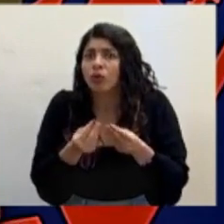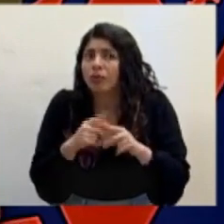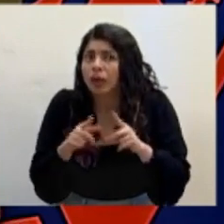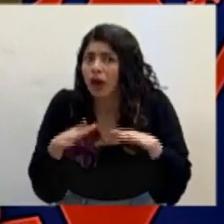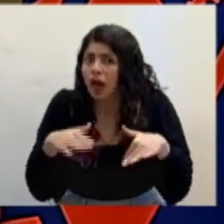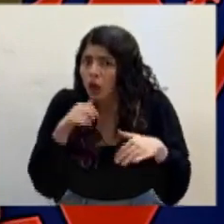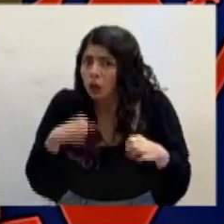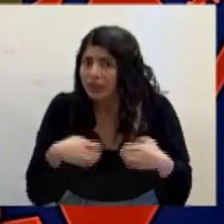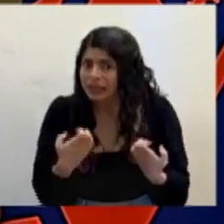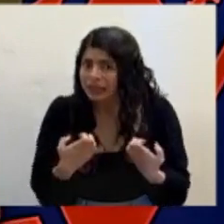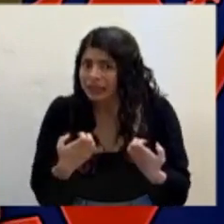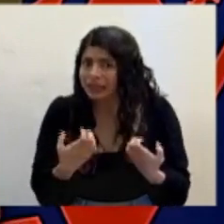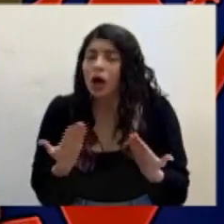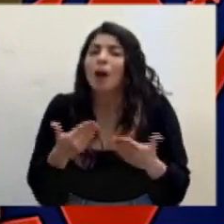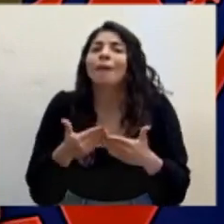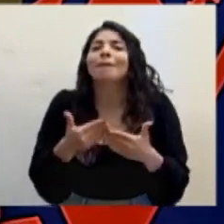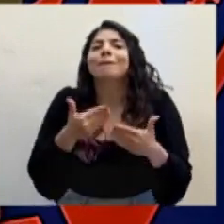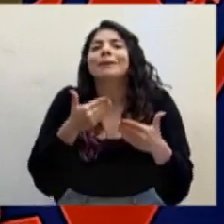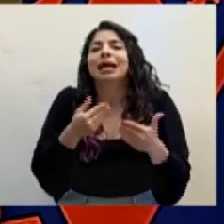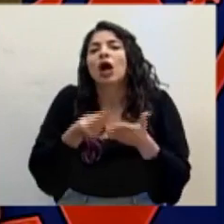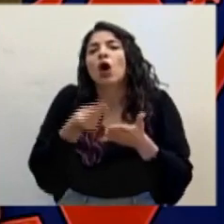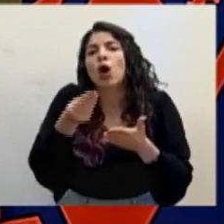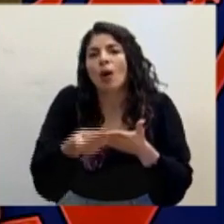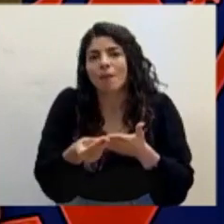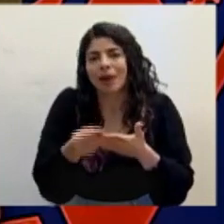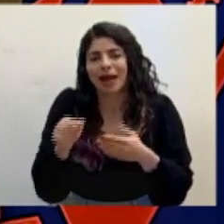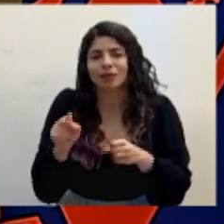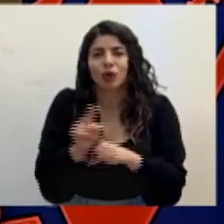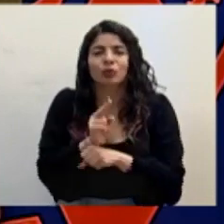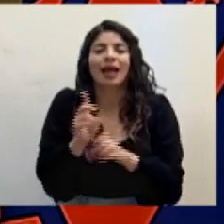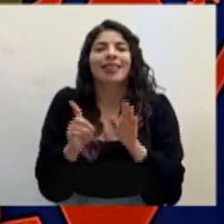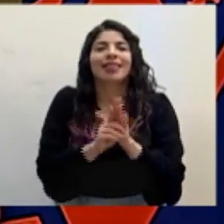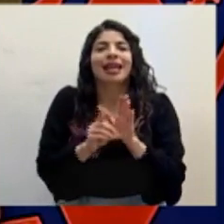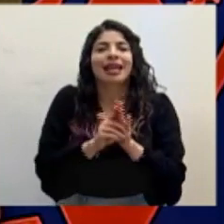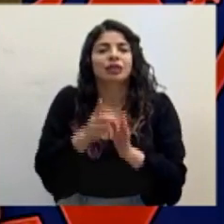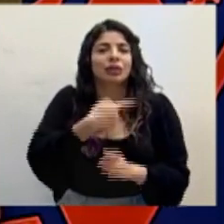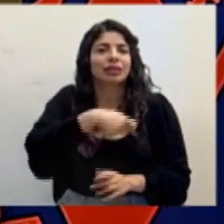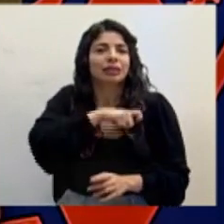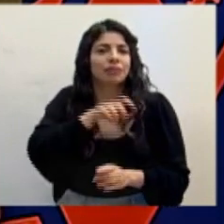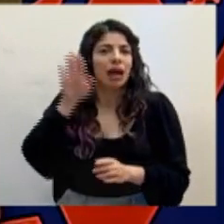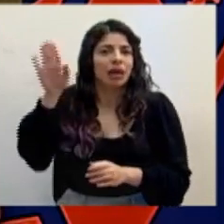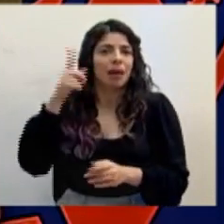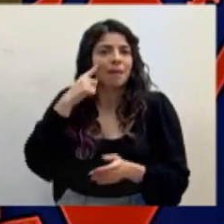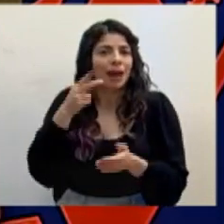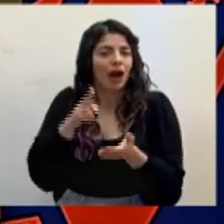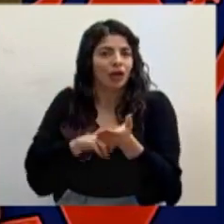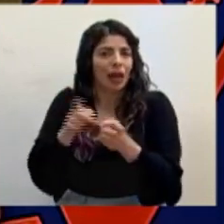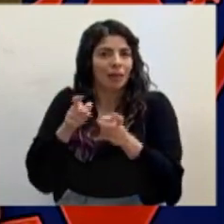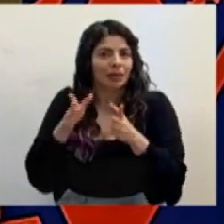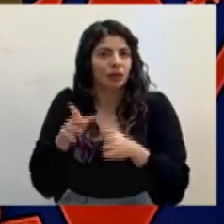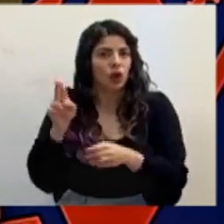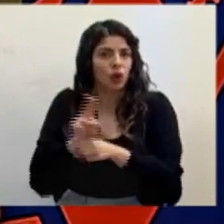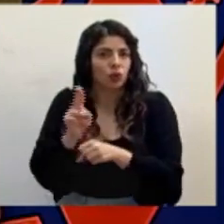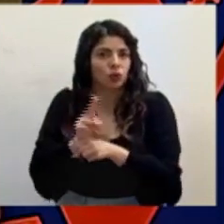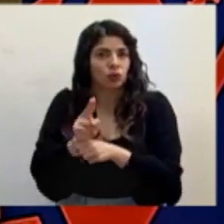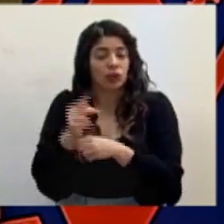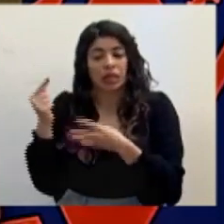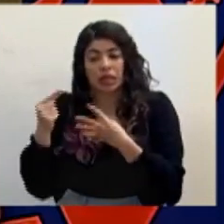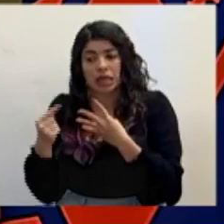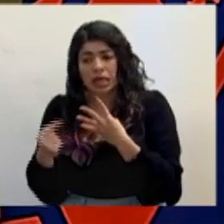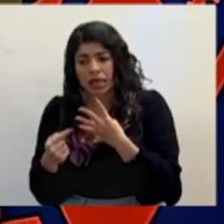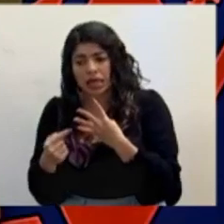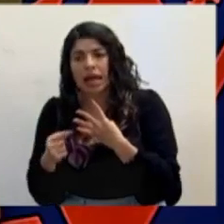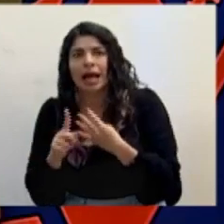desarrollo, o una precompra, que es una figura que utiliza el derecho español de contratación administrativa. Estos aspectos se le consultan